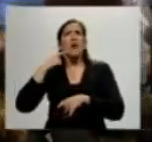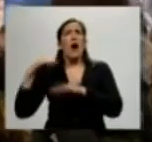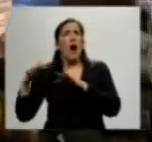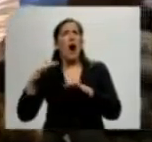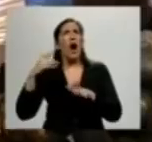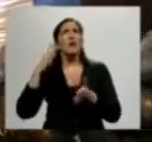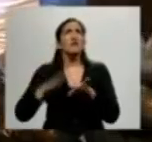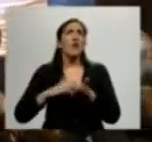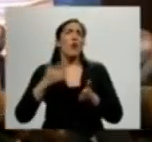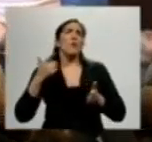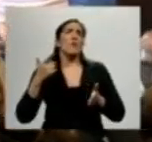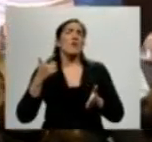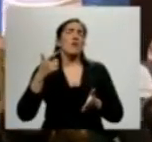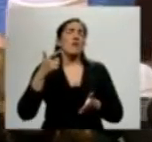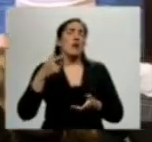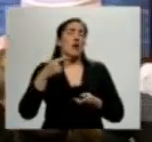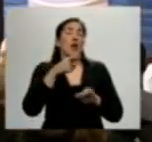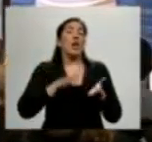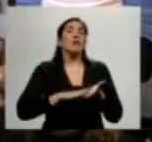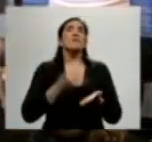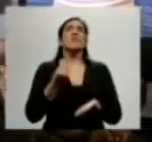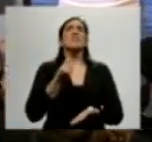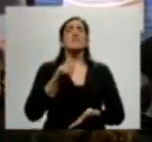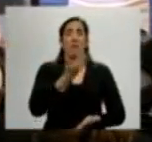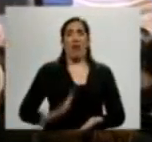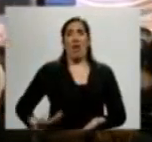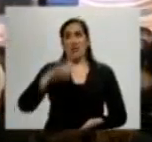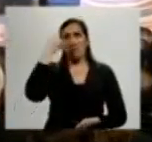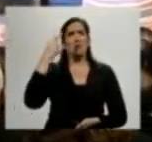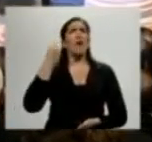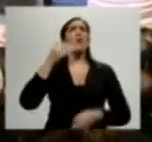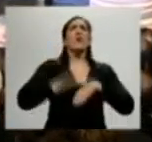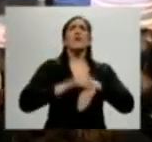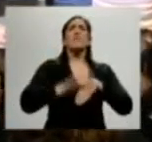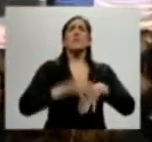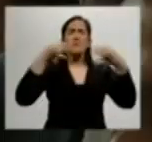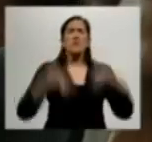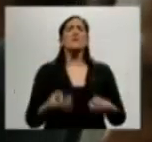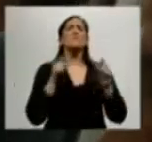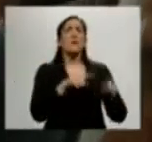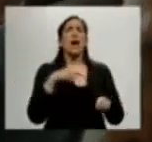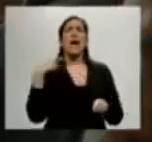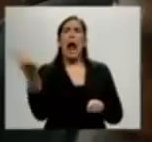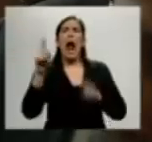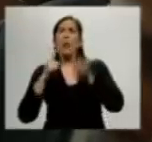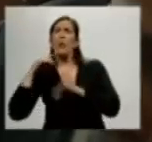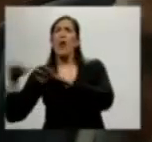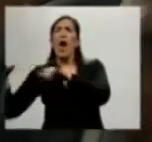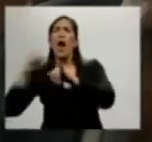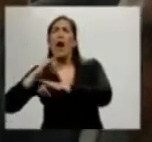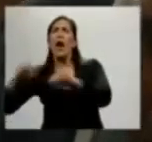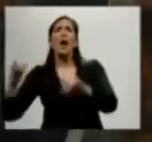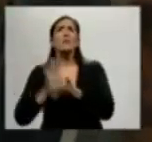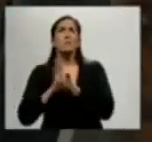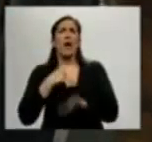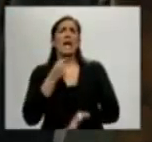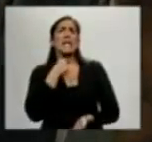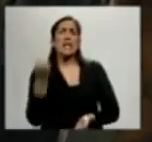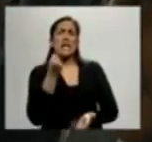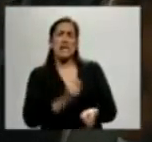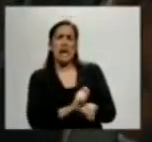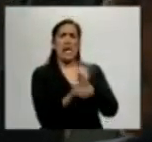la responsabilidad del Estado. También se dijo que queríamos modificar la responsabilidad del Estado del Código